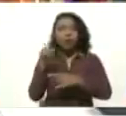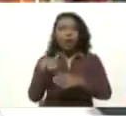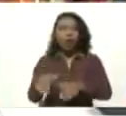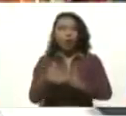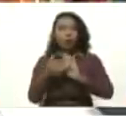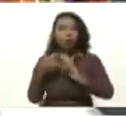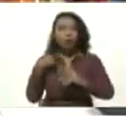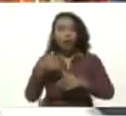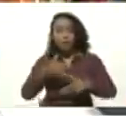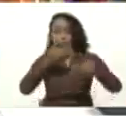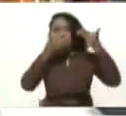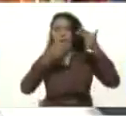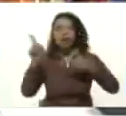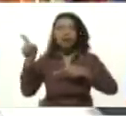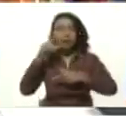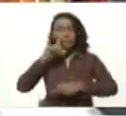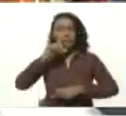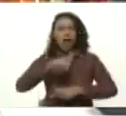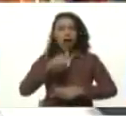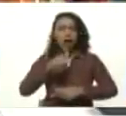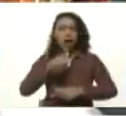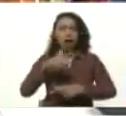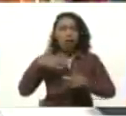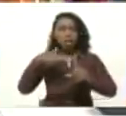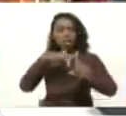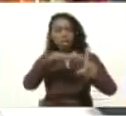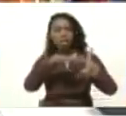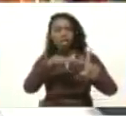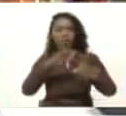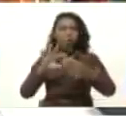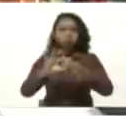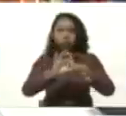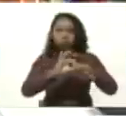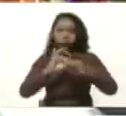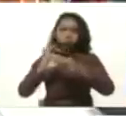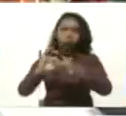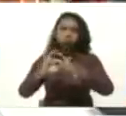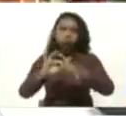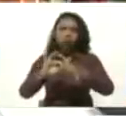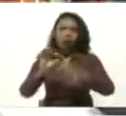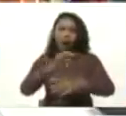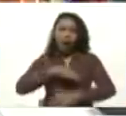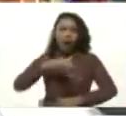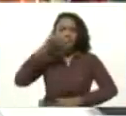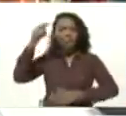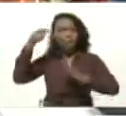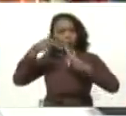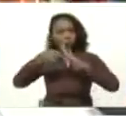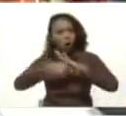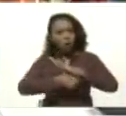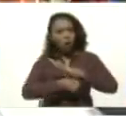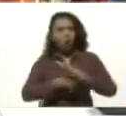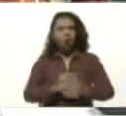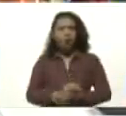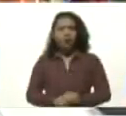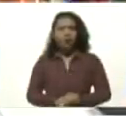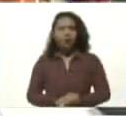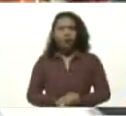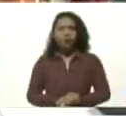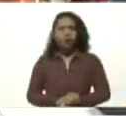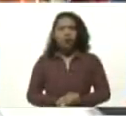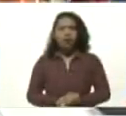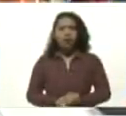secuestro, contra esta maldad perversa, unirnos en el espíritu profundo del